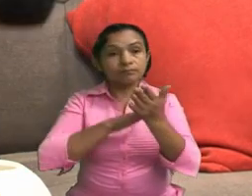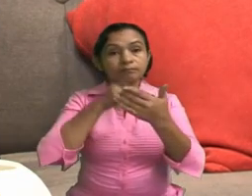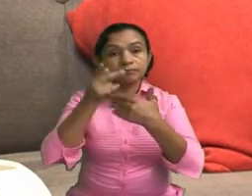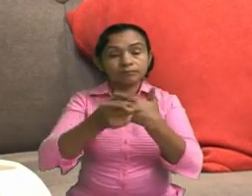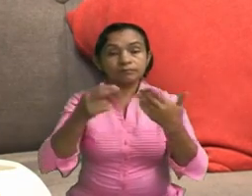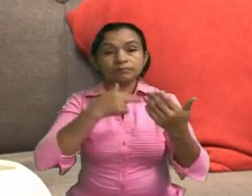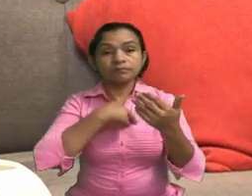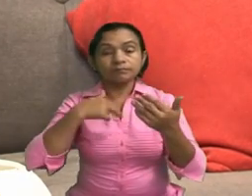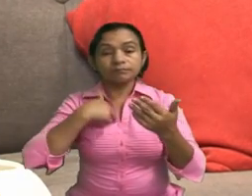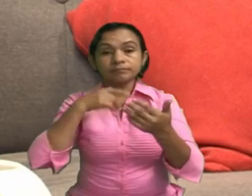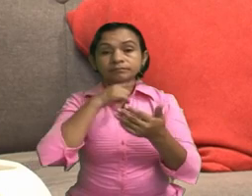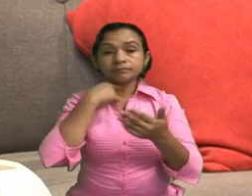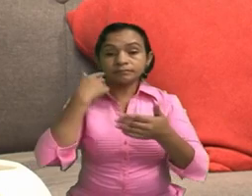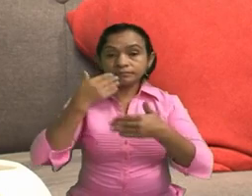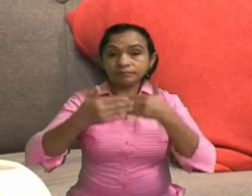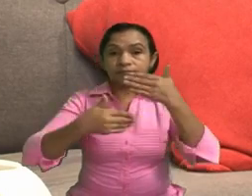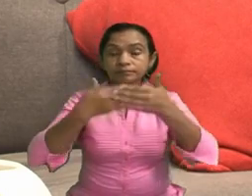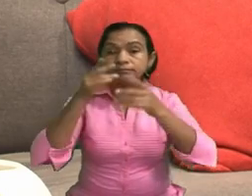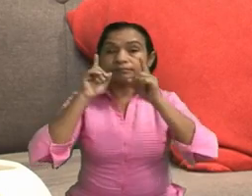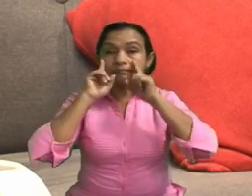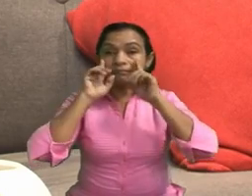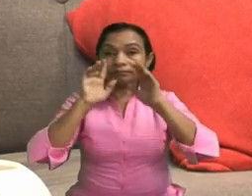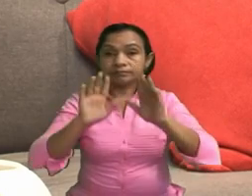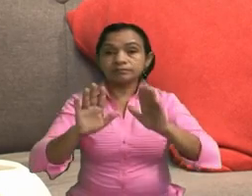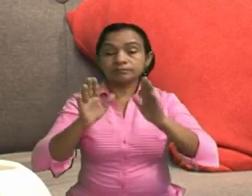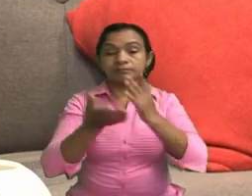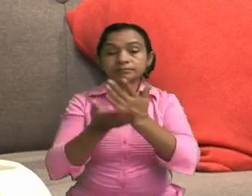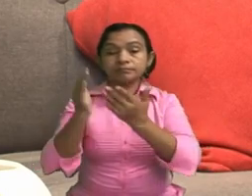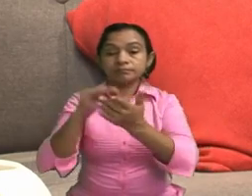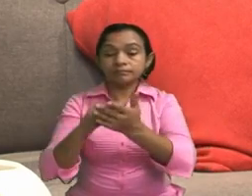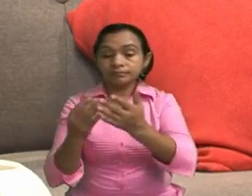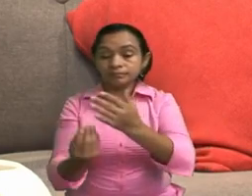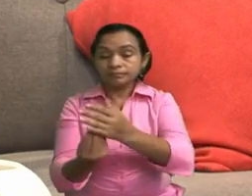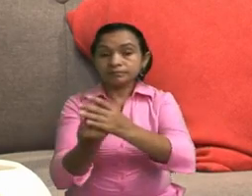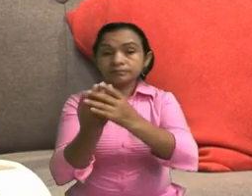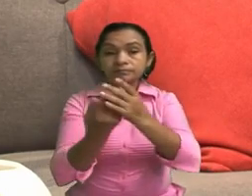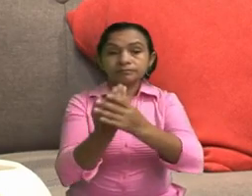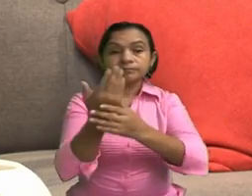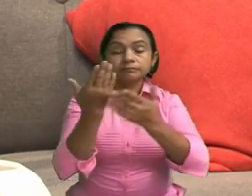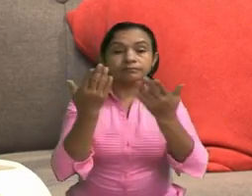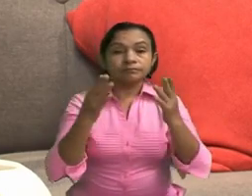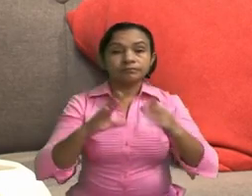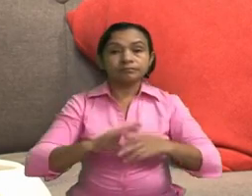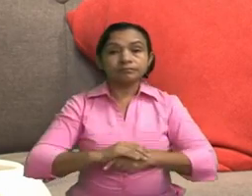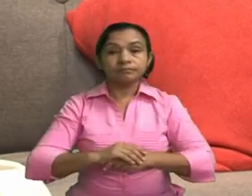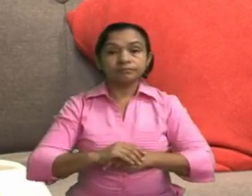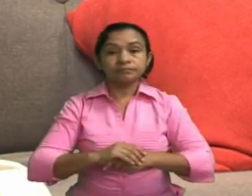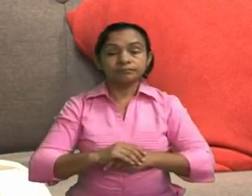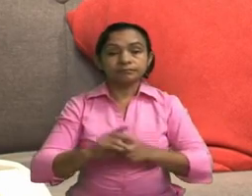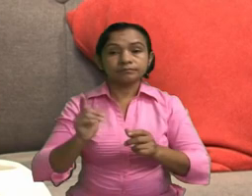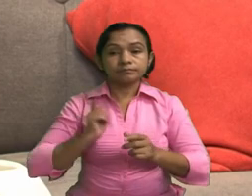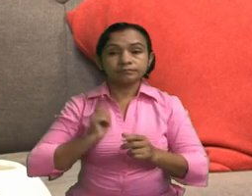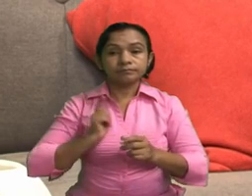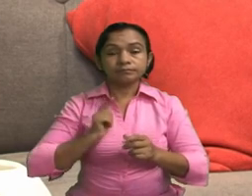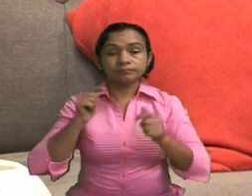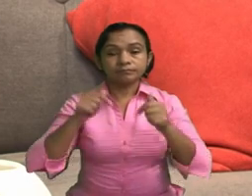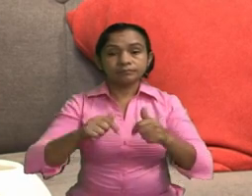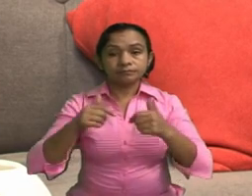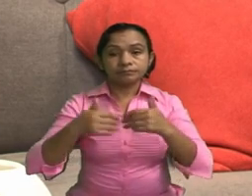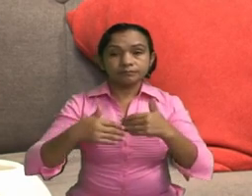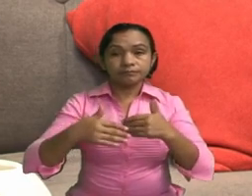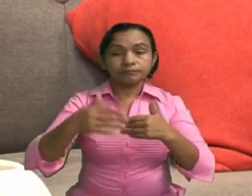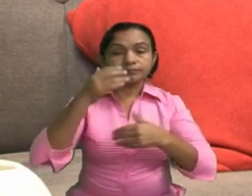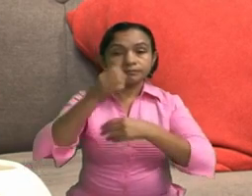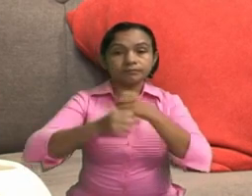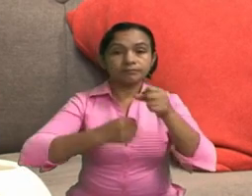proceso de conservación y de restauración también. Uh-huh. ¿Qué tenemos para ahora o para estos